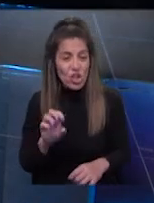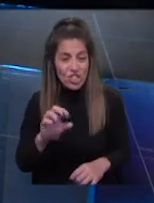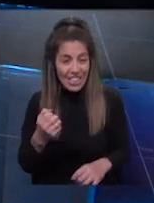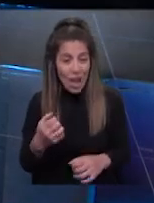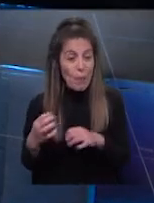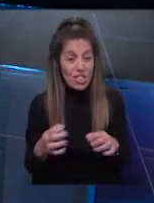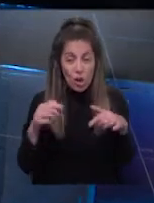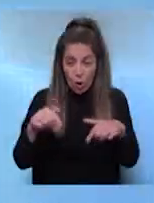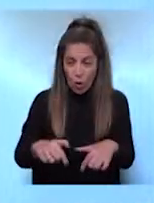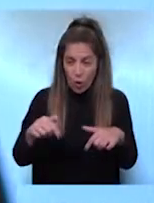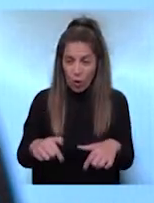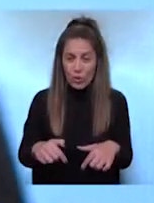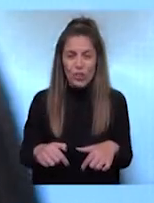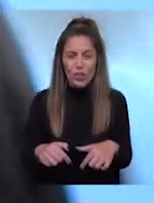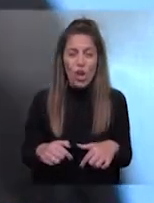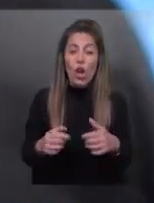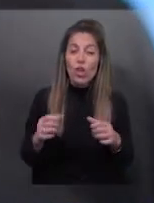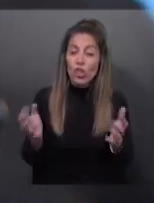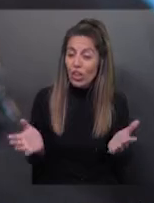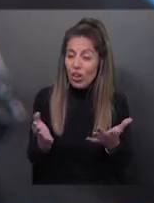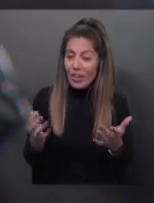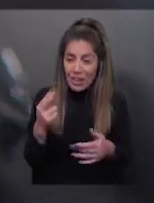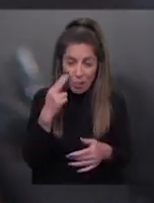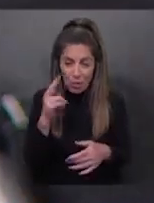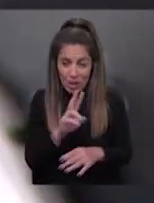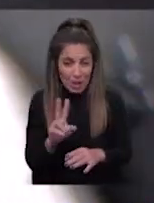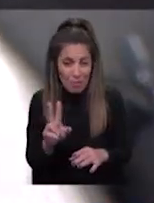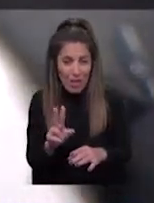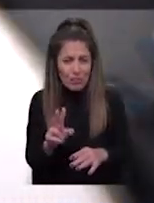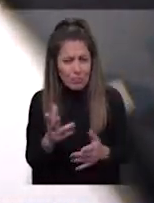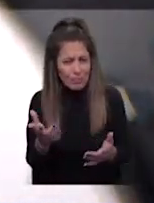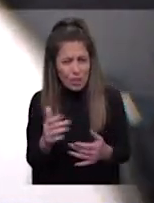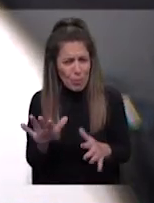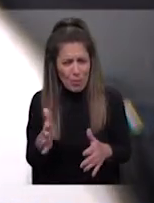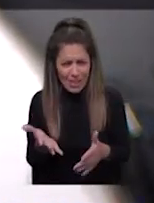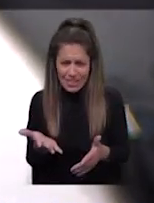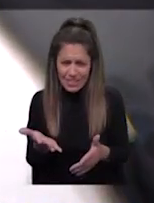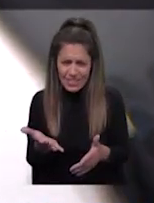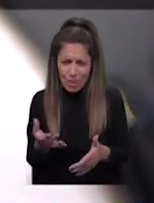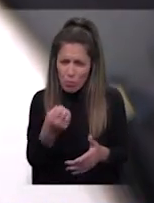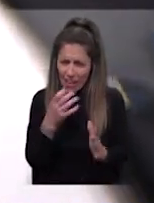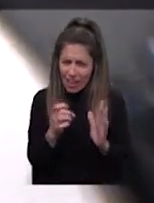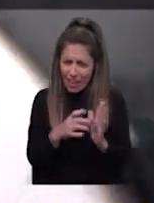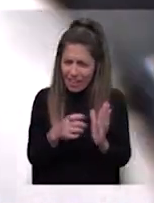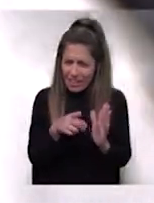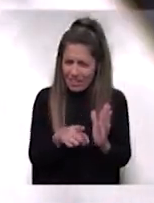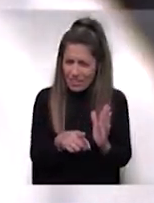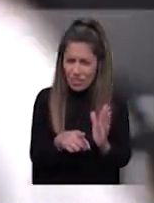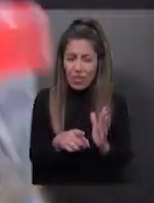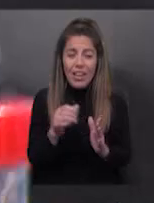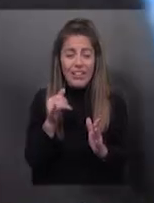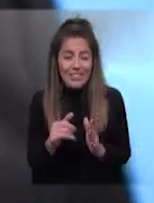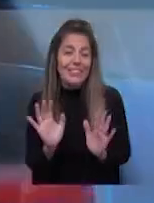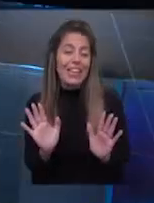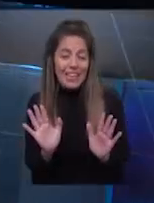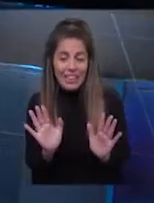hoy. Mira, yo no quiero generar polémica, pero a mí no me resulta que sea muy, ¿cómo decirlo? Con muy buena calidad eso, ¿no? Bueno, no, tiene una...